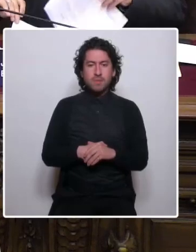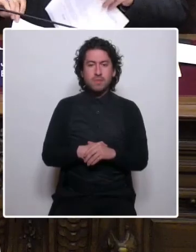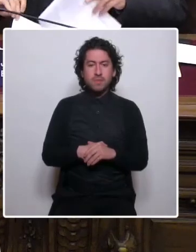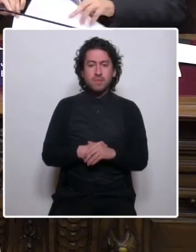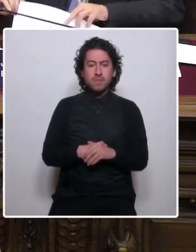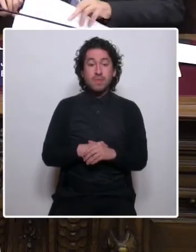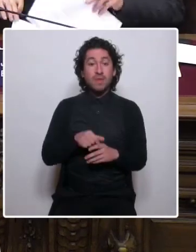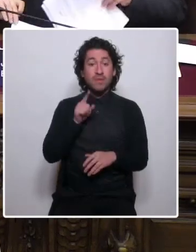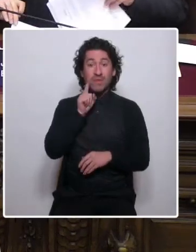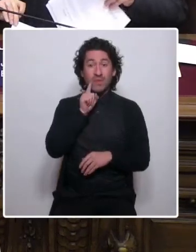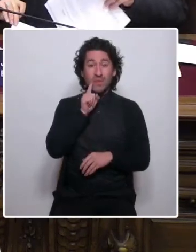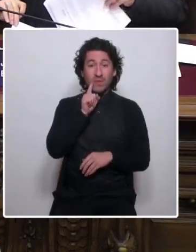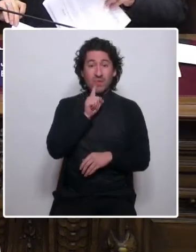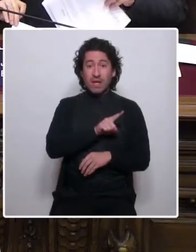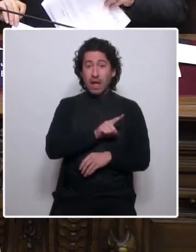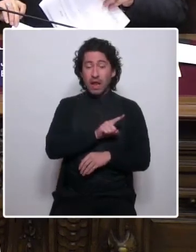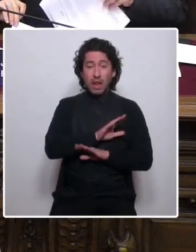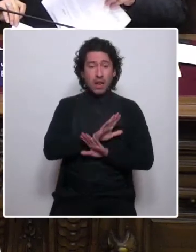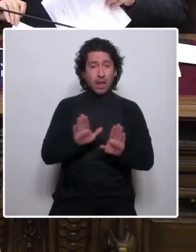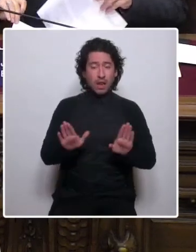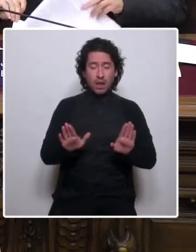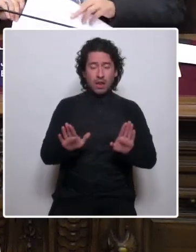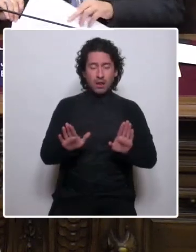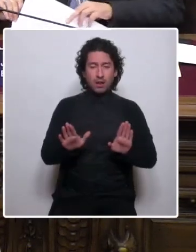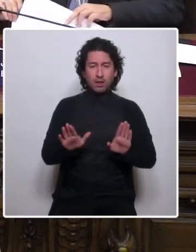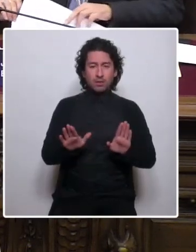Finalmente, en cuanto